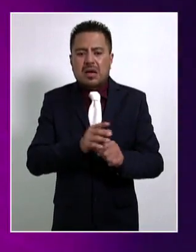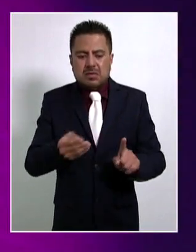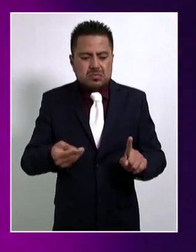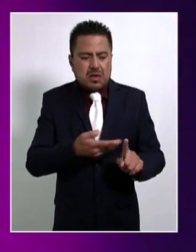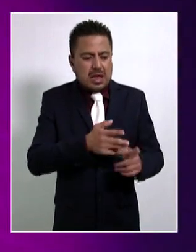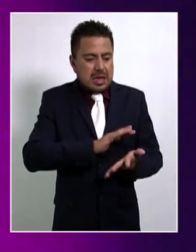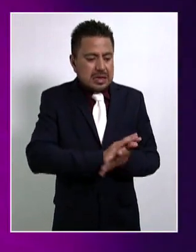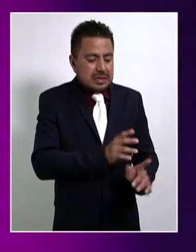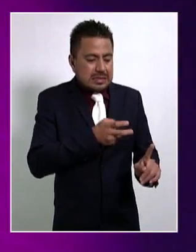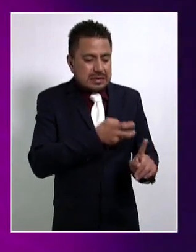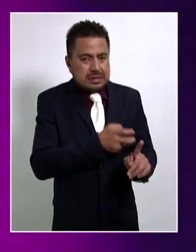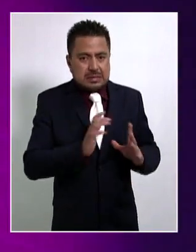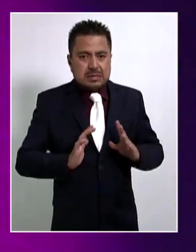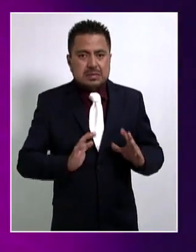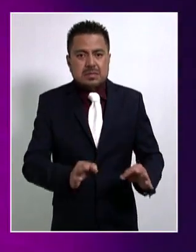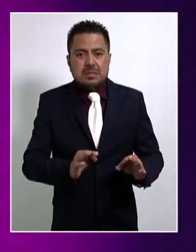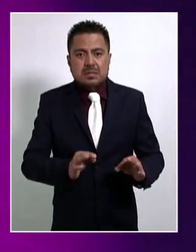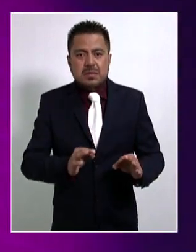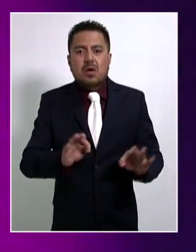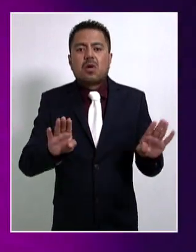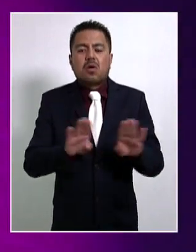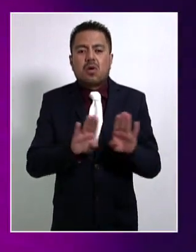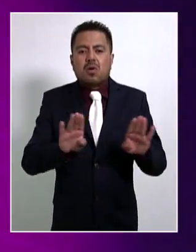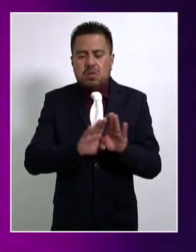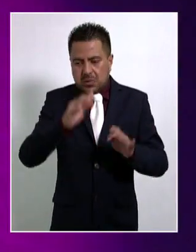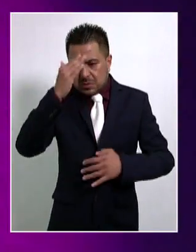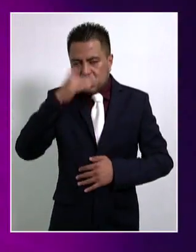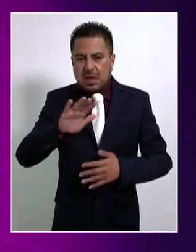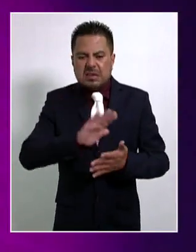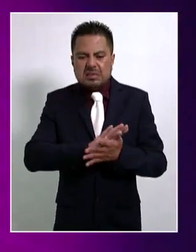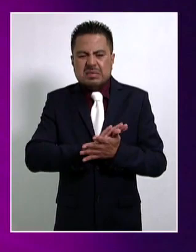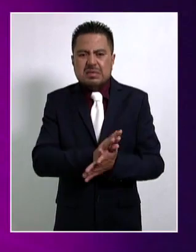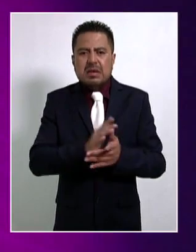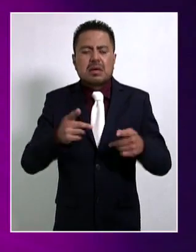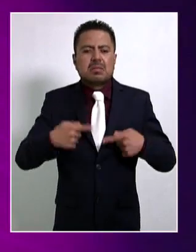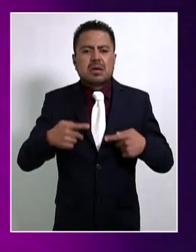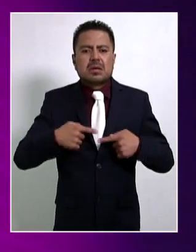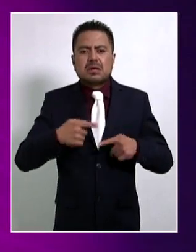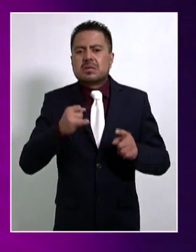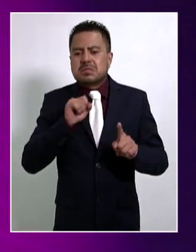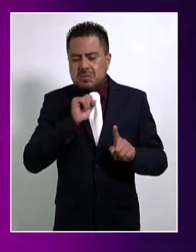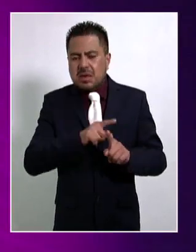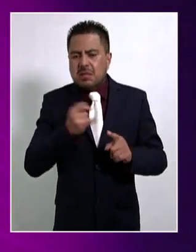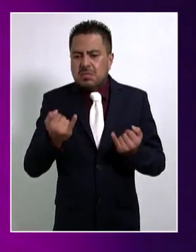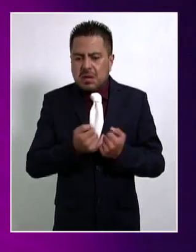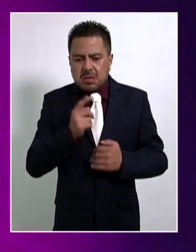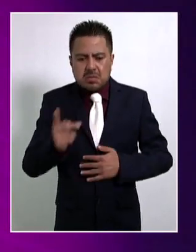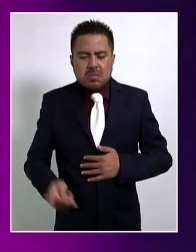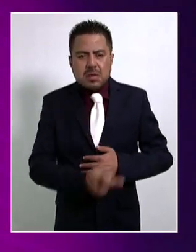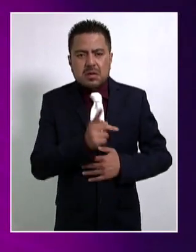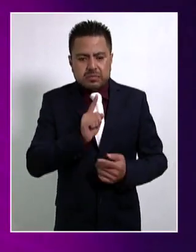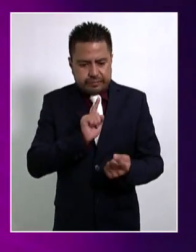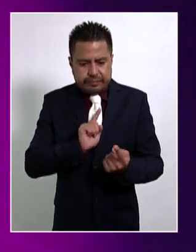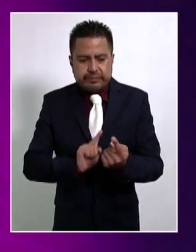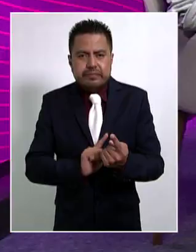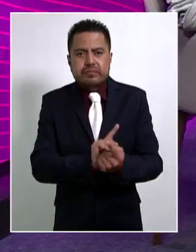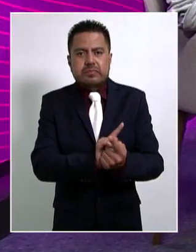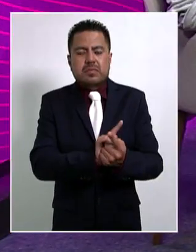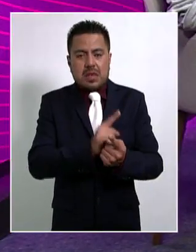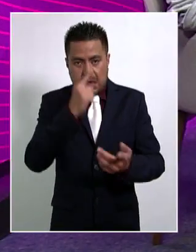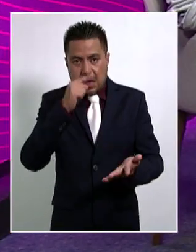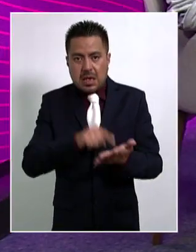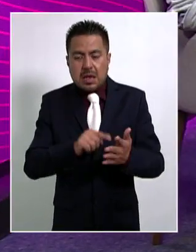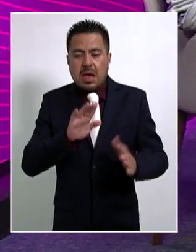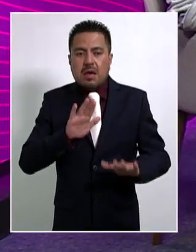incentive esa discriminación, ¿no? Y cómo saber qué discrimina a las personas, también preguntándoles, acercándose, ¿no? Creo